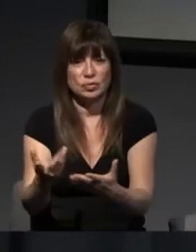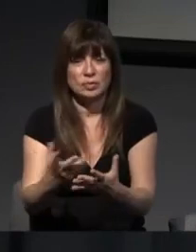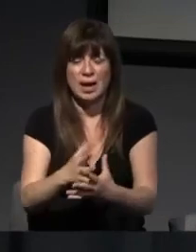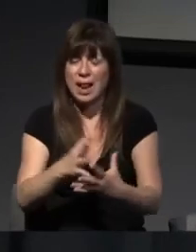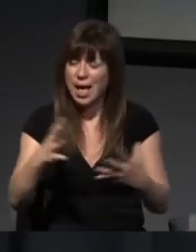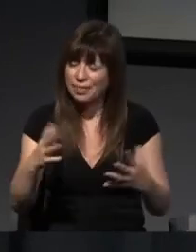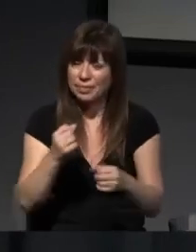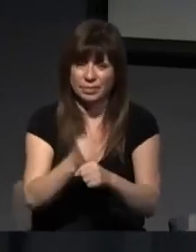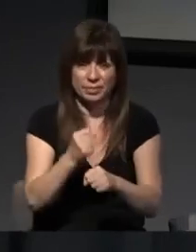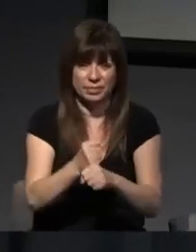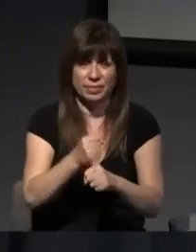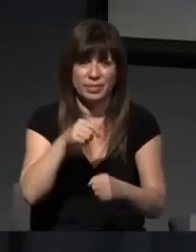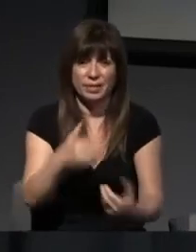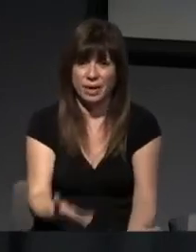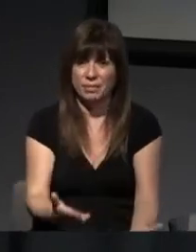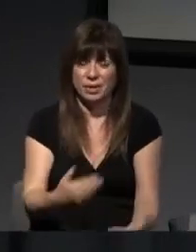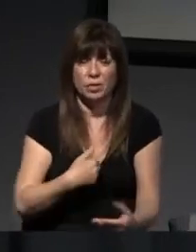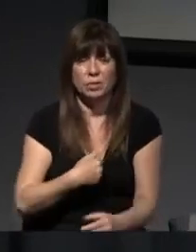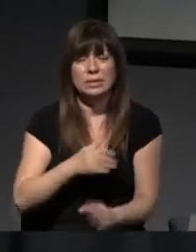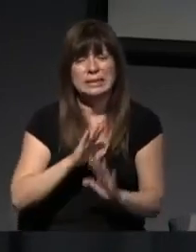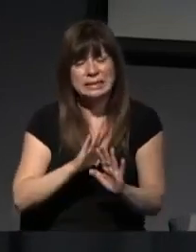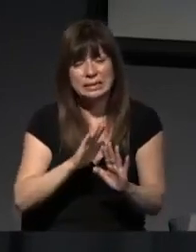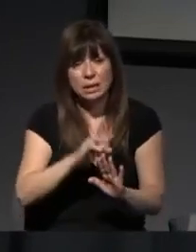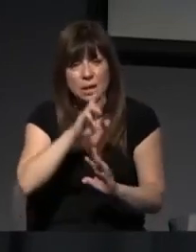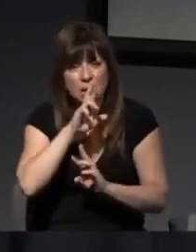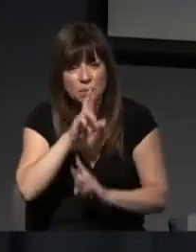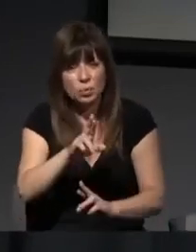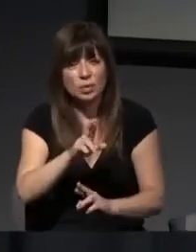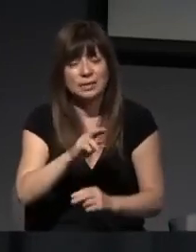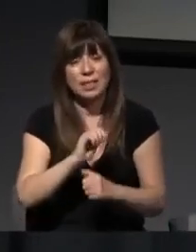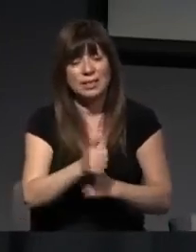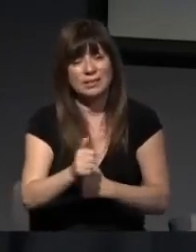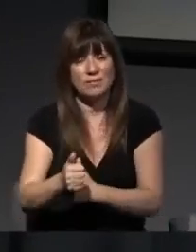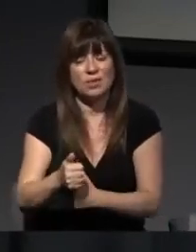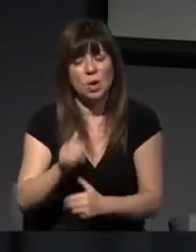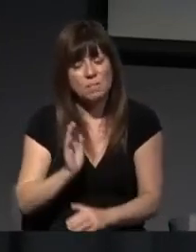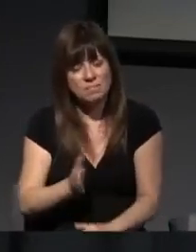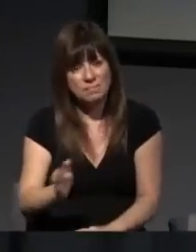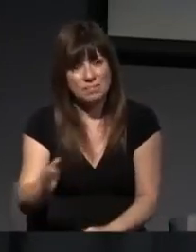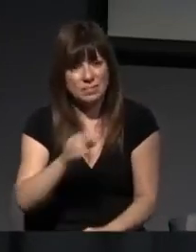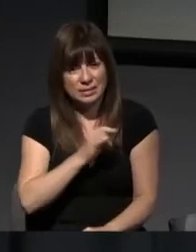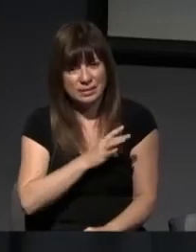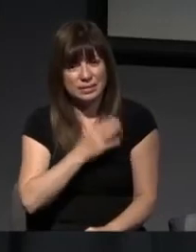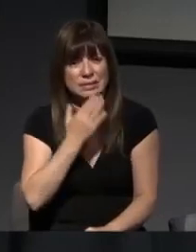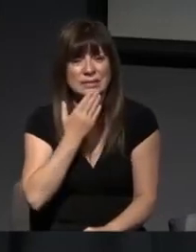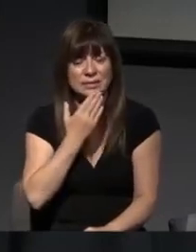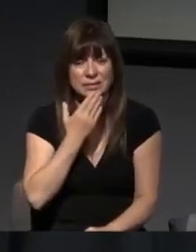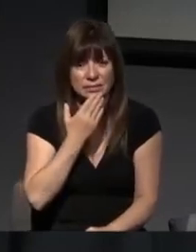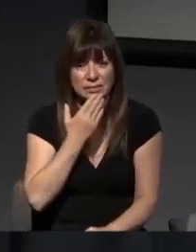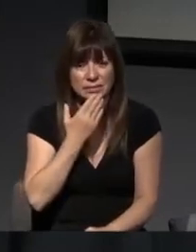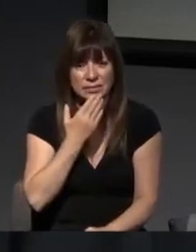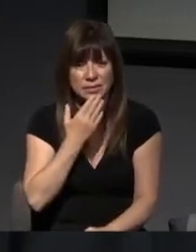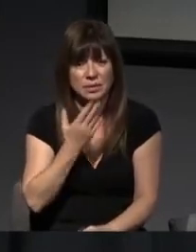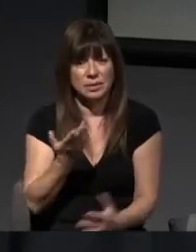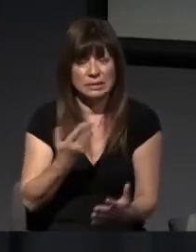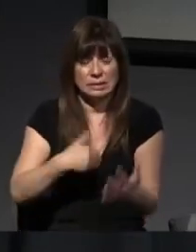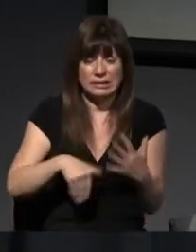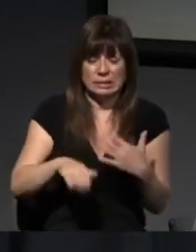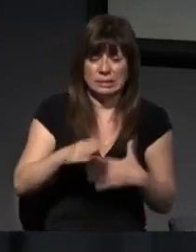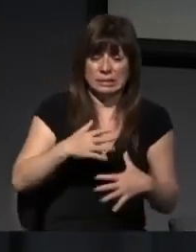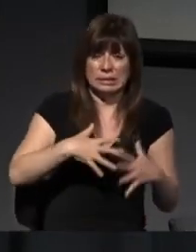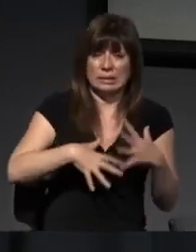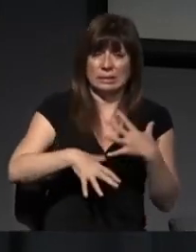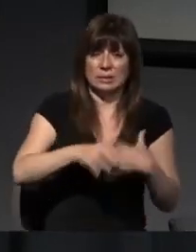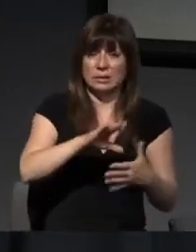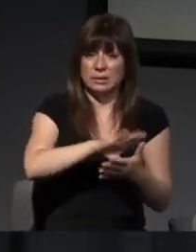y esperamos que en respuesta no solamente a los desafíos permanentes de Chile, sino que también a la encrucijada en la cual nos encontramos, realmente